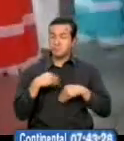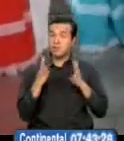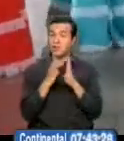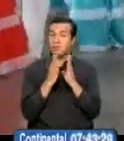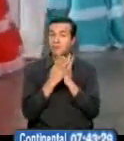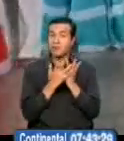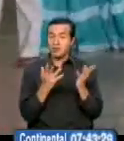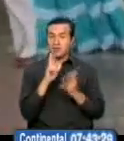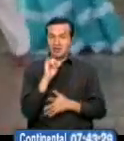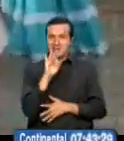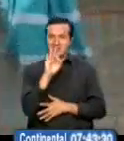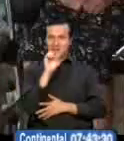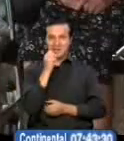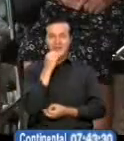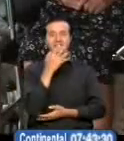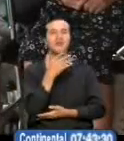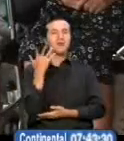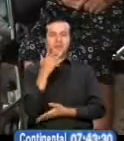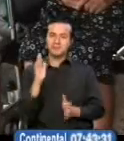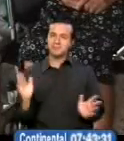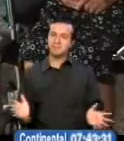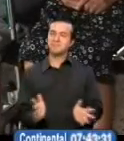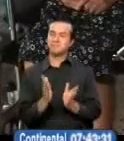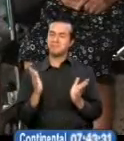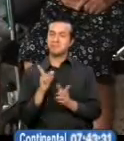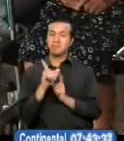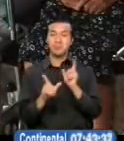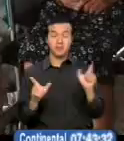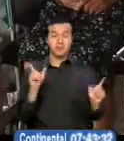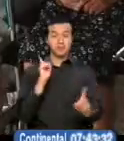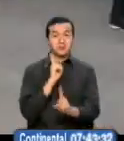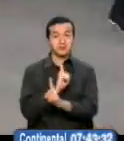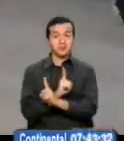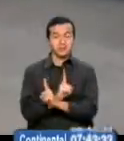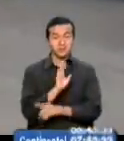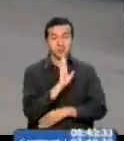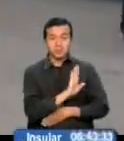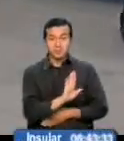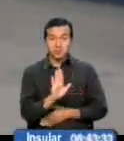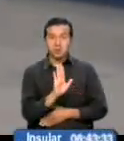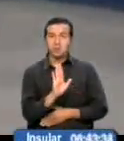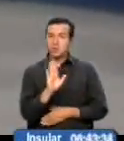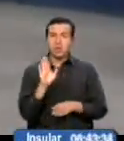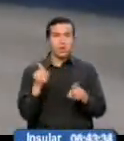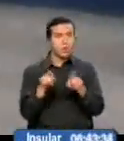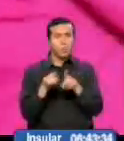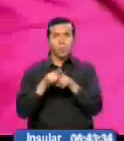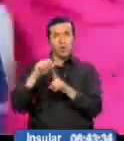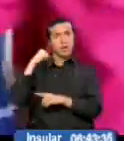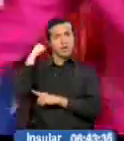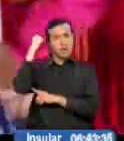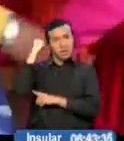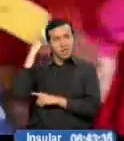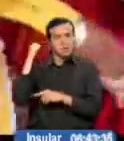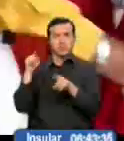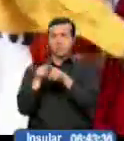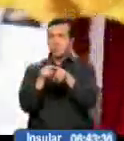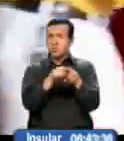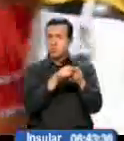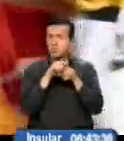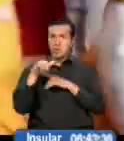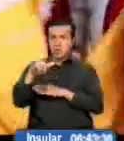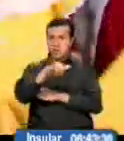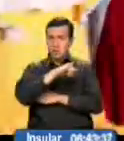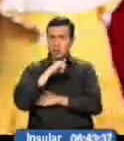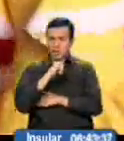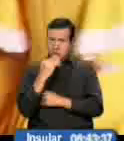nos cuenta Rita, se pretende fomentar y reafirmar que las personas con discapacidad tienen los mismos derechos y así se sientan